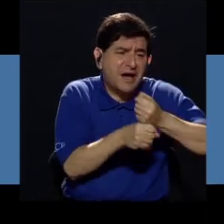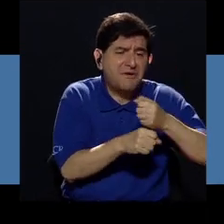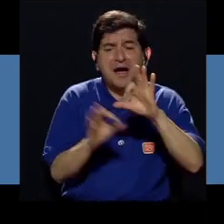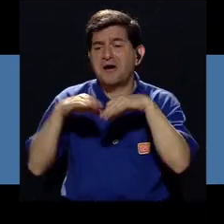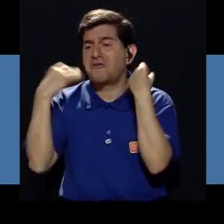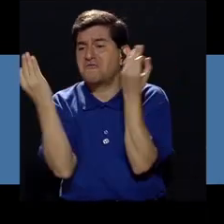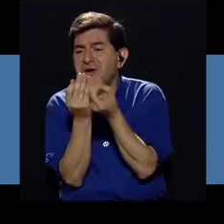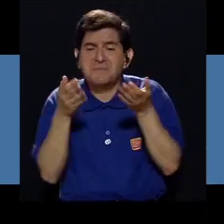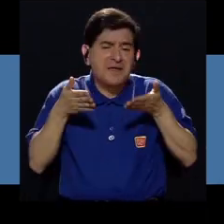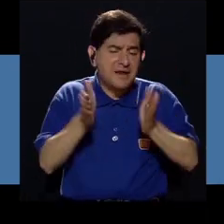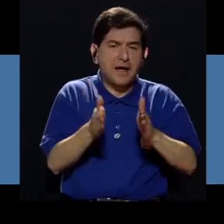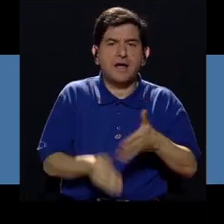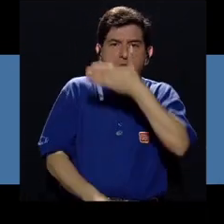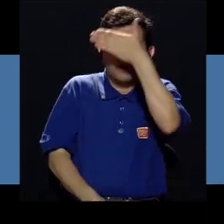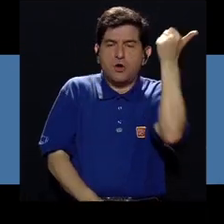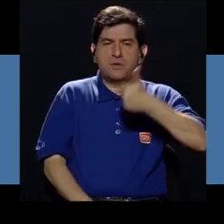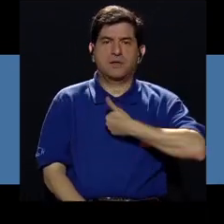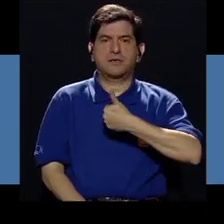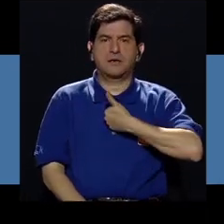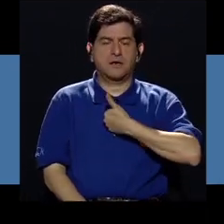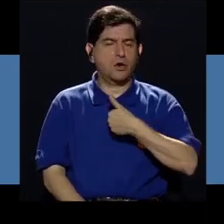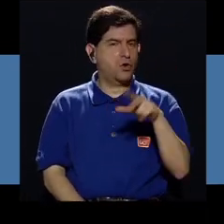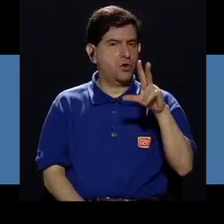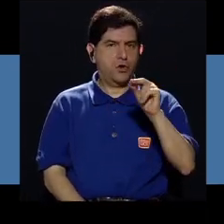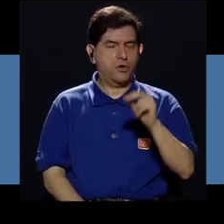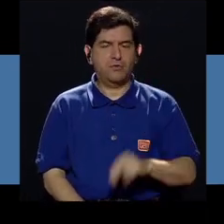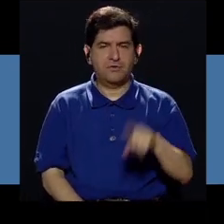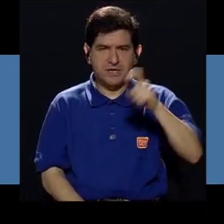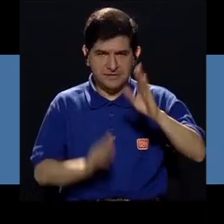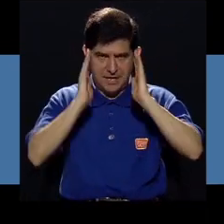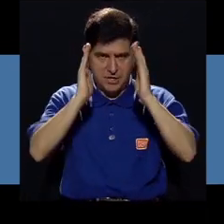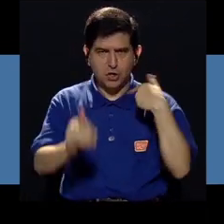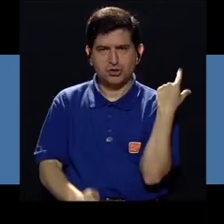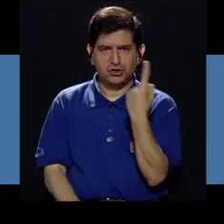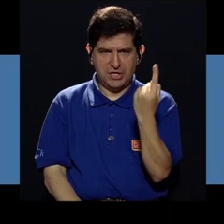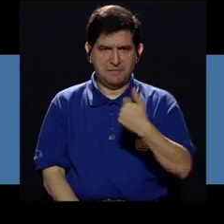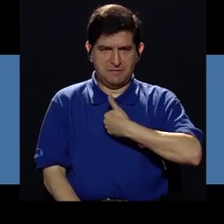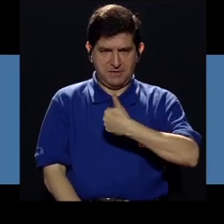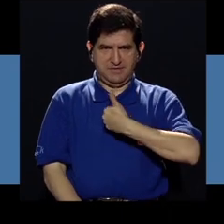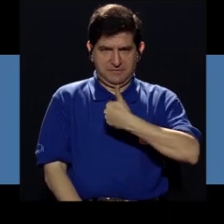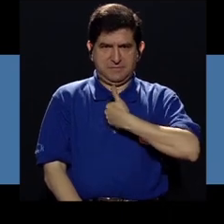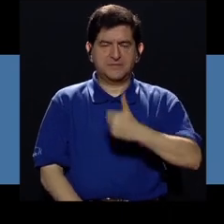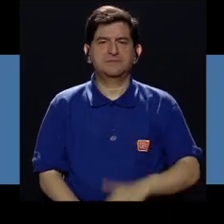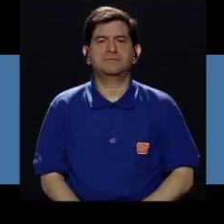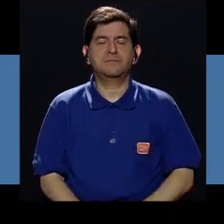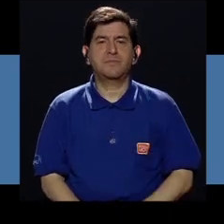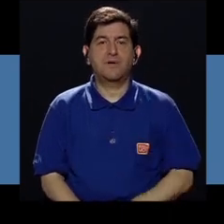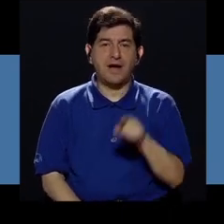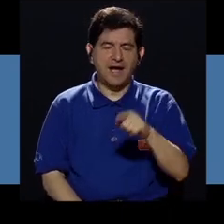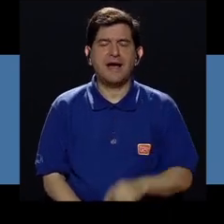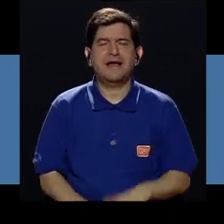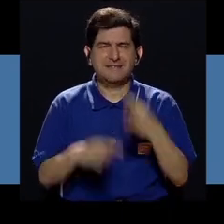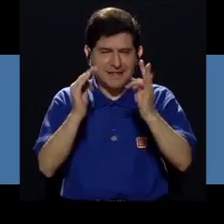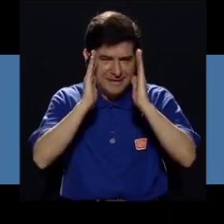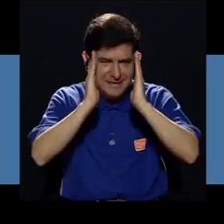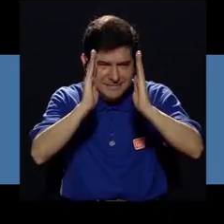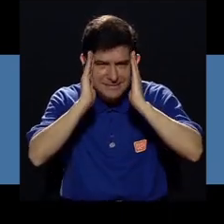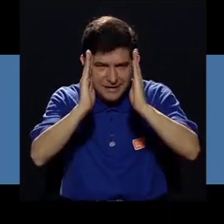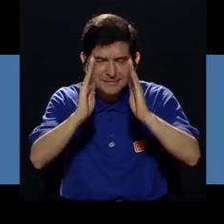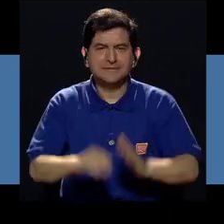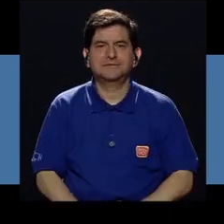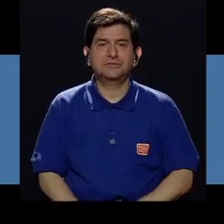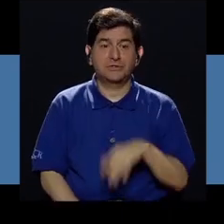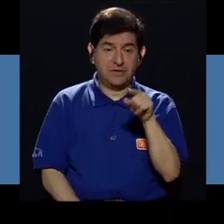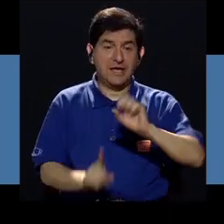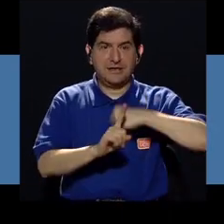por la familia por los hijos y se olvida de uno entonces no hay que estar pendientes siempre entonces prevención prevención en lo